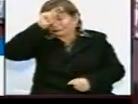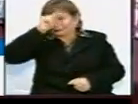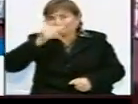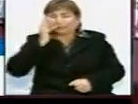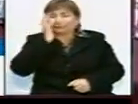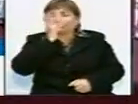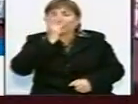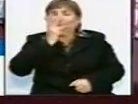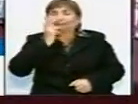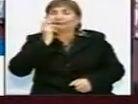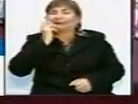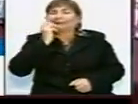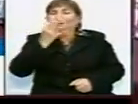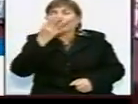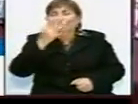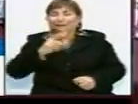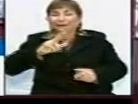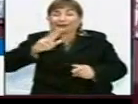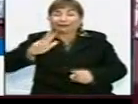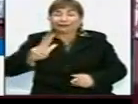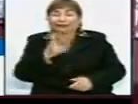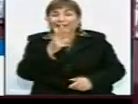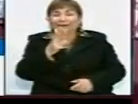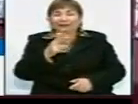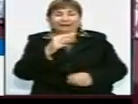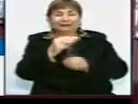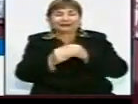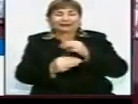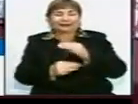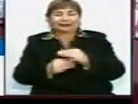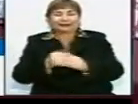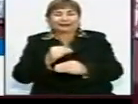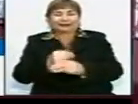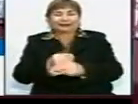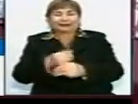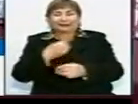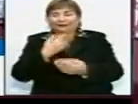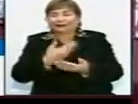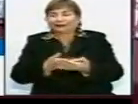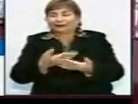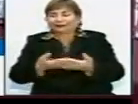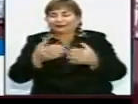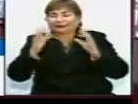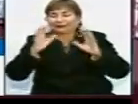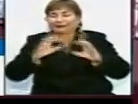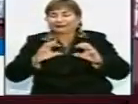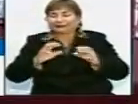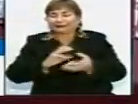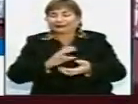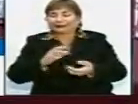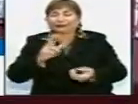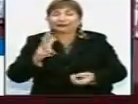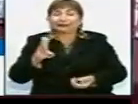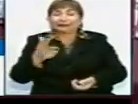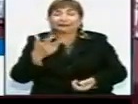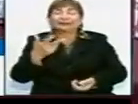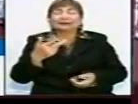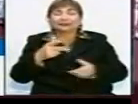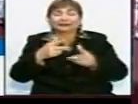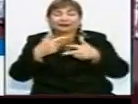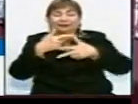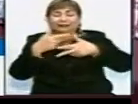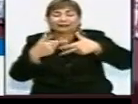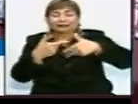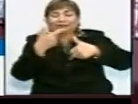pero a la vez es el tercer país en el mundo que está expuesto a las dos antes naturales y porque tenemos el tercer puesto porque